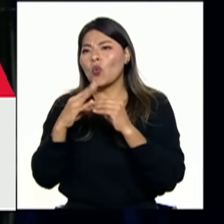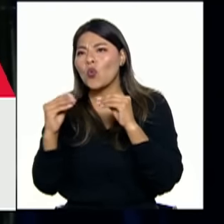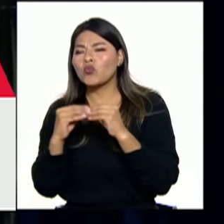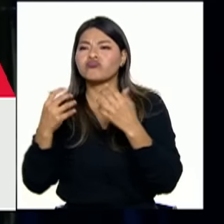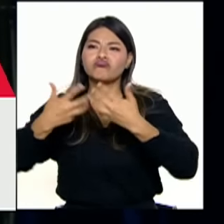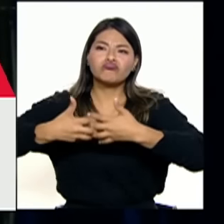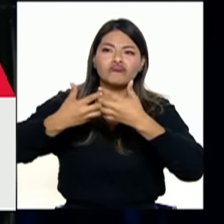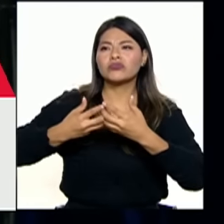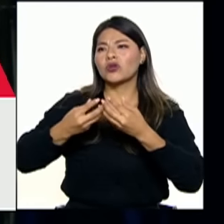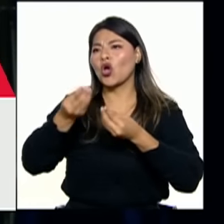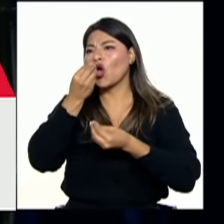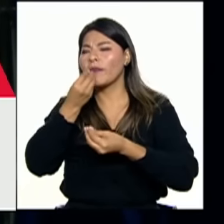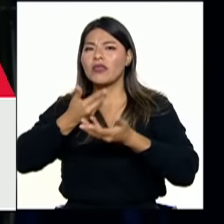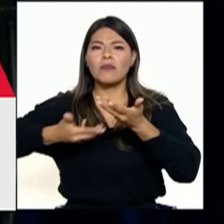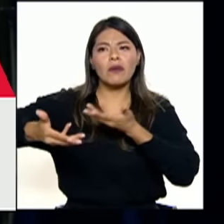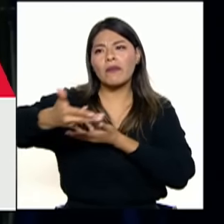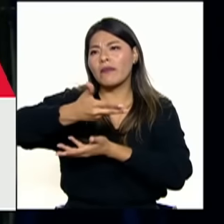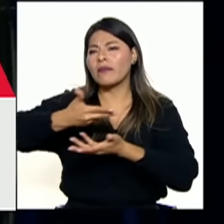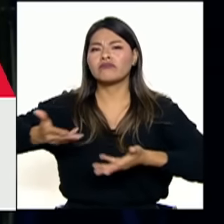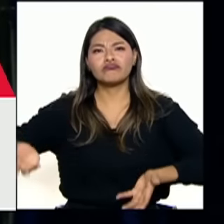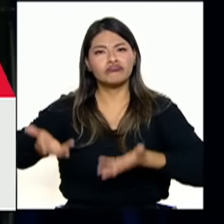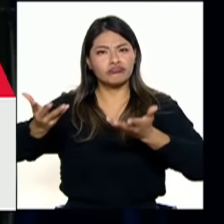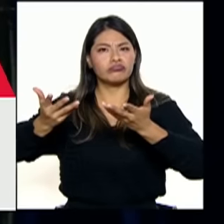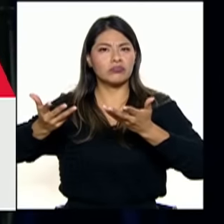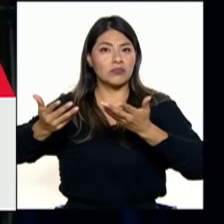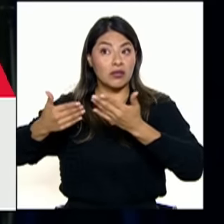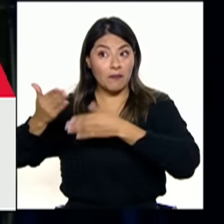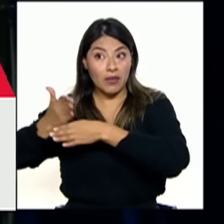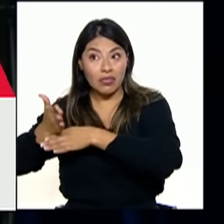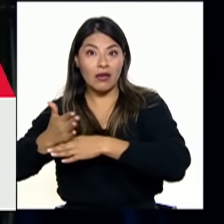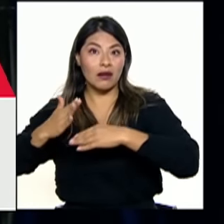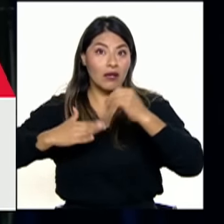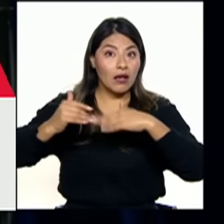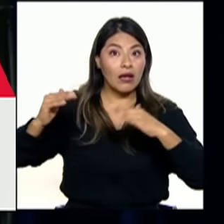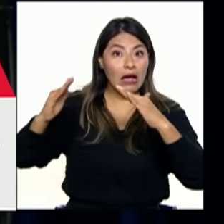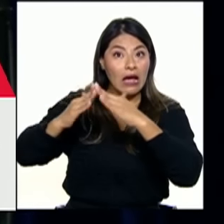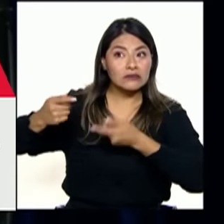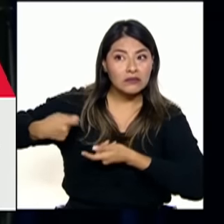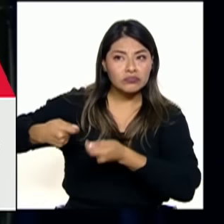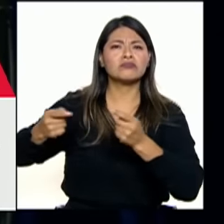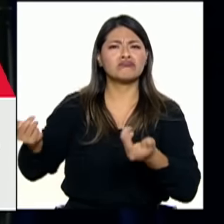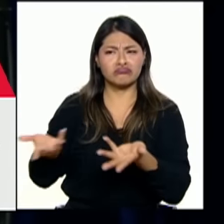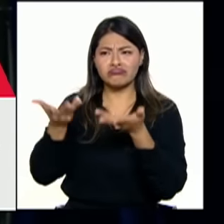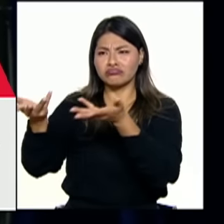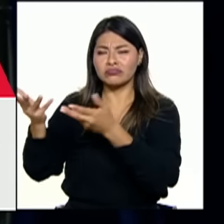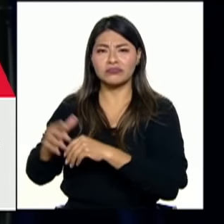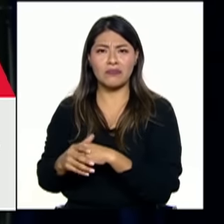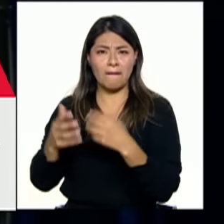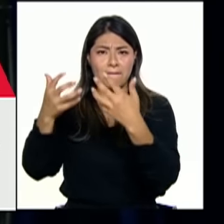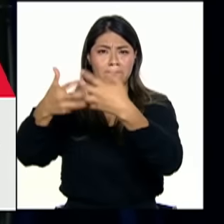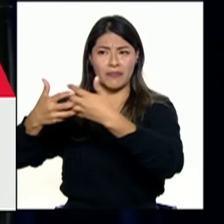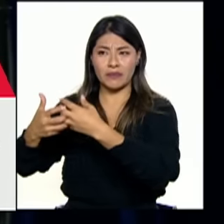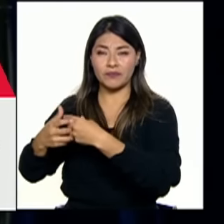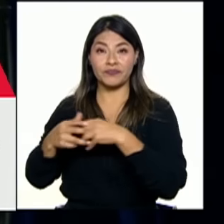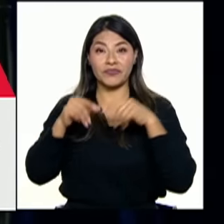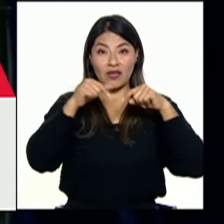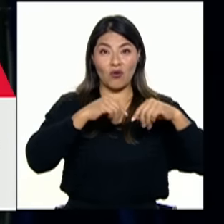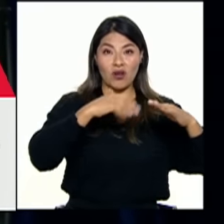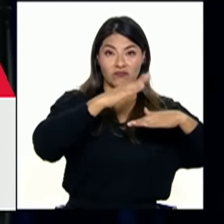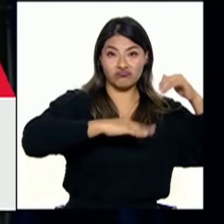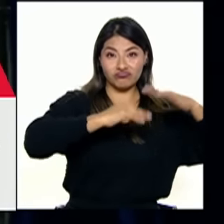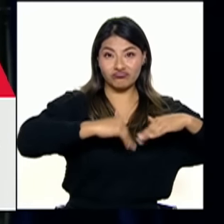químicos, cemento, entre otros. De igual forma, la producción manufacturera experimentó un incremento